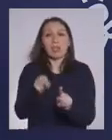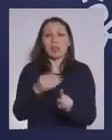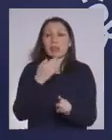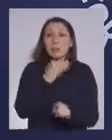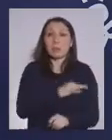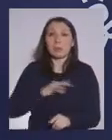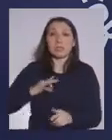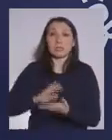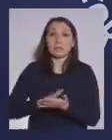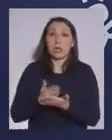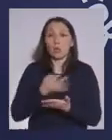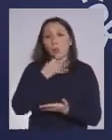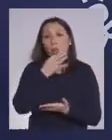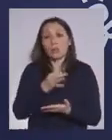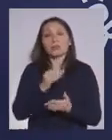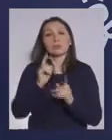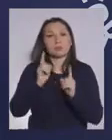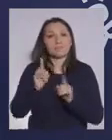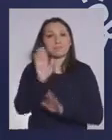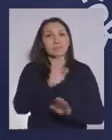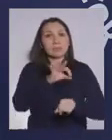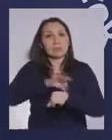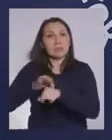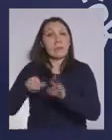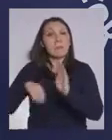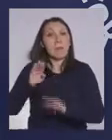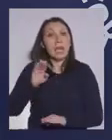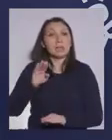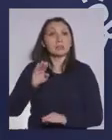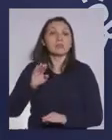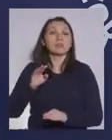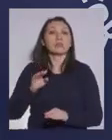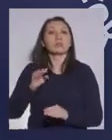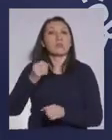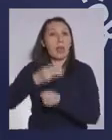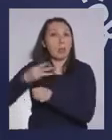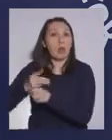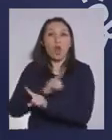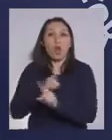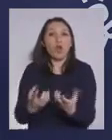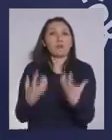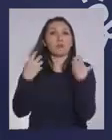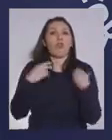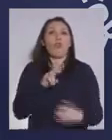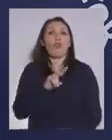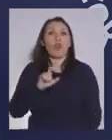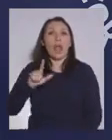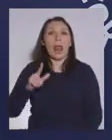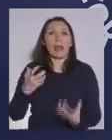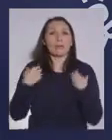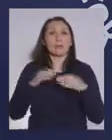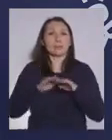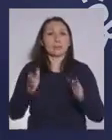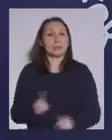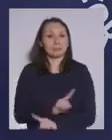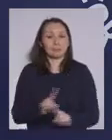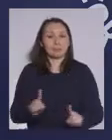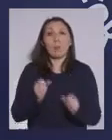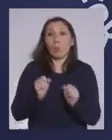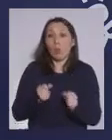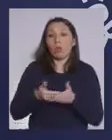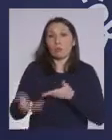hemos propuesto como medida sanitaria que las personas mayores no sean vocales de mesa por el riesgo de contagio la posibilidad también